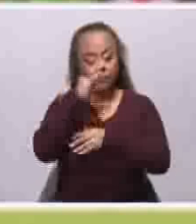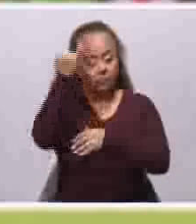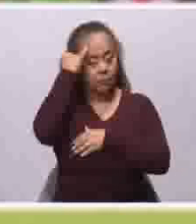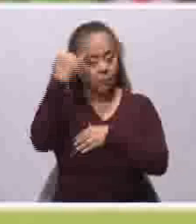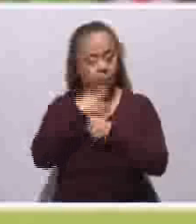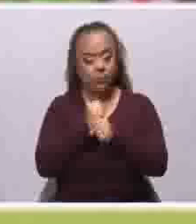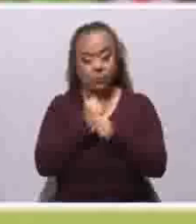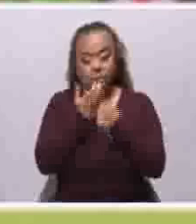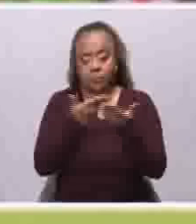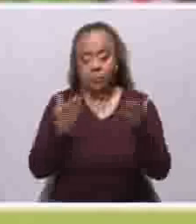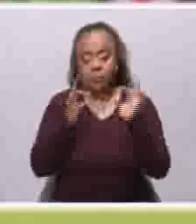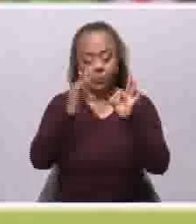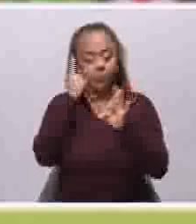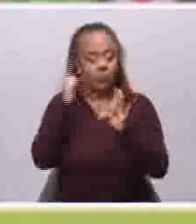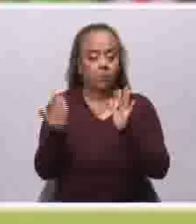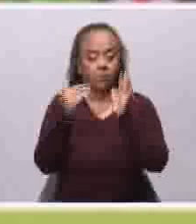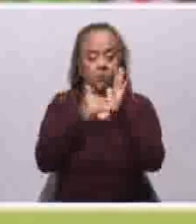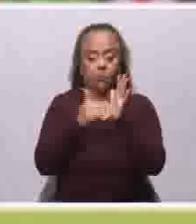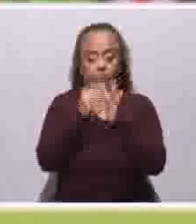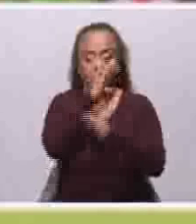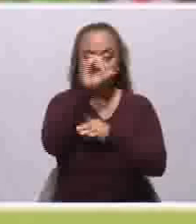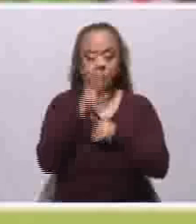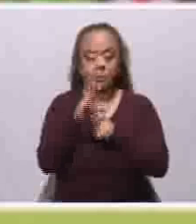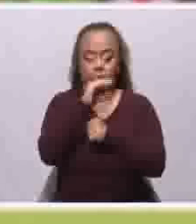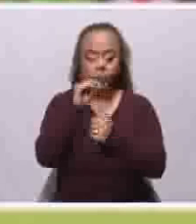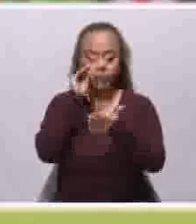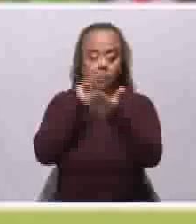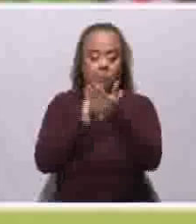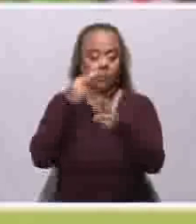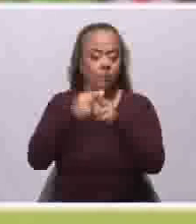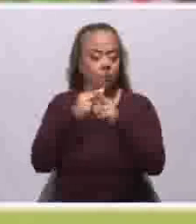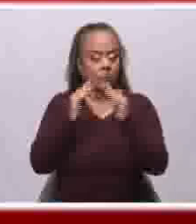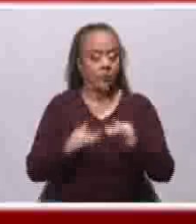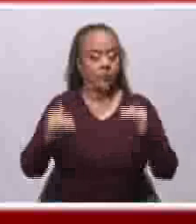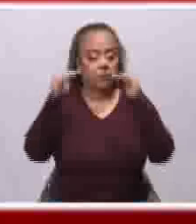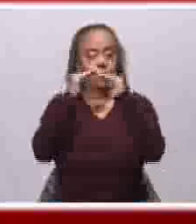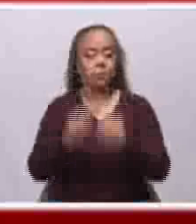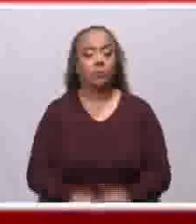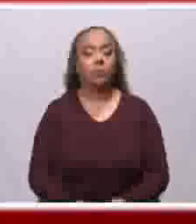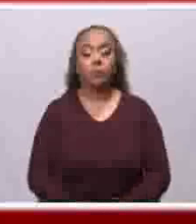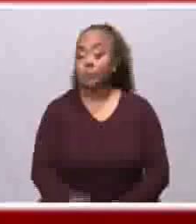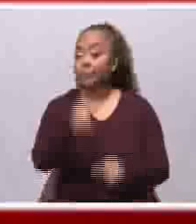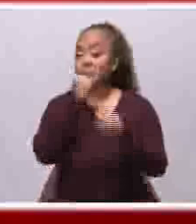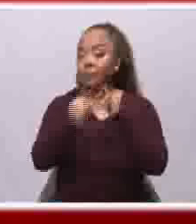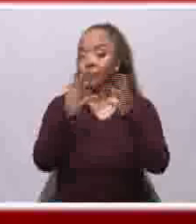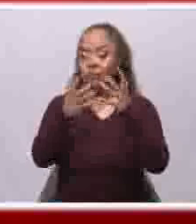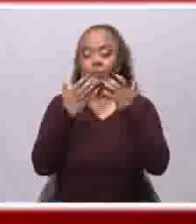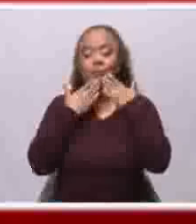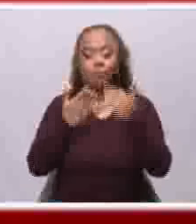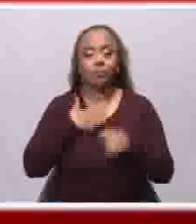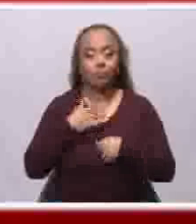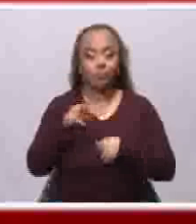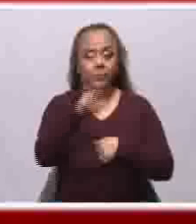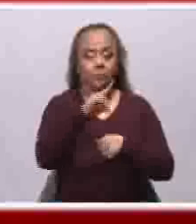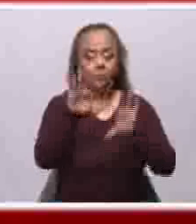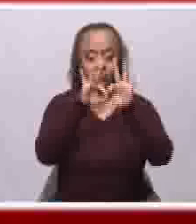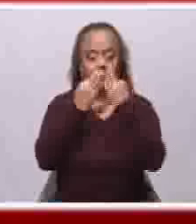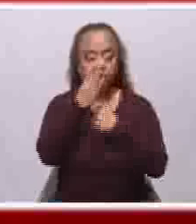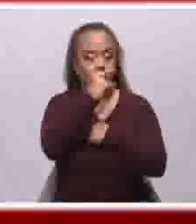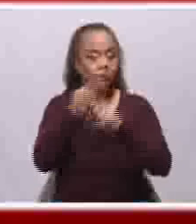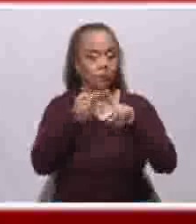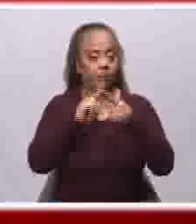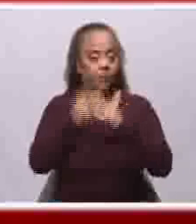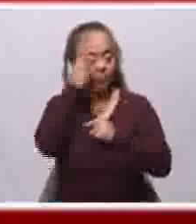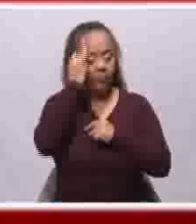cosas bien para volver a estar en la selección y dejar el nombre de Costa Rica en alto por último Quiero agradecer a mis compañeros familia y amigos